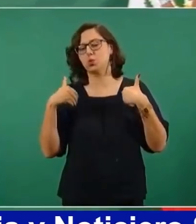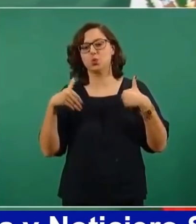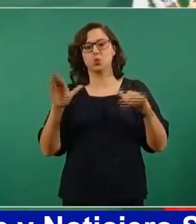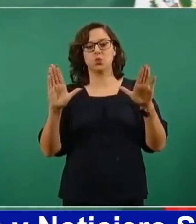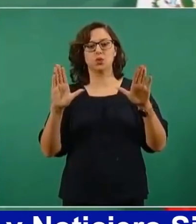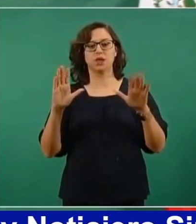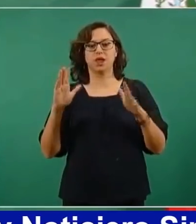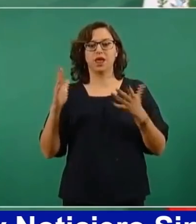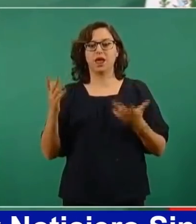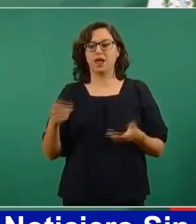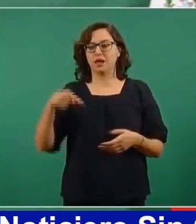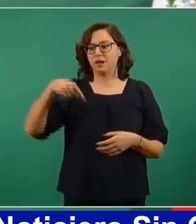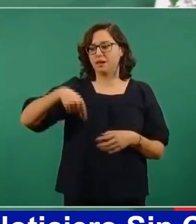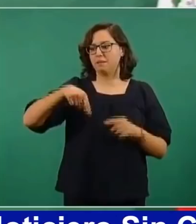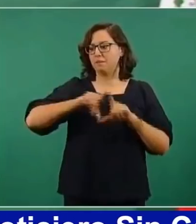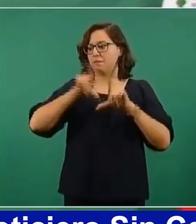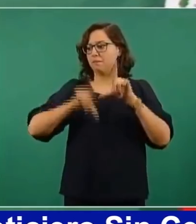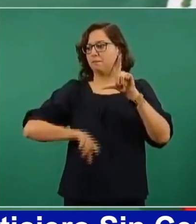patentado en México,